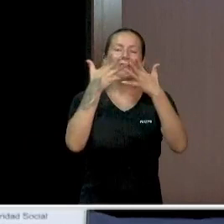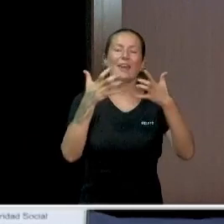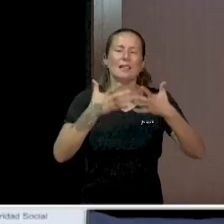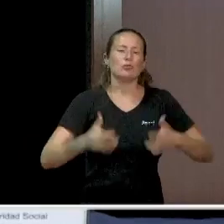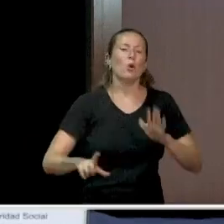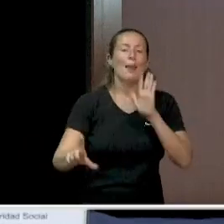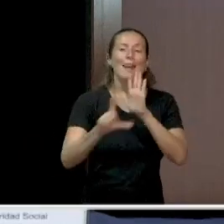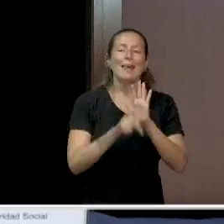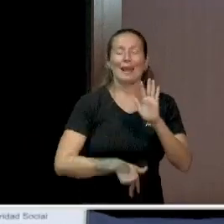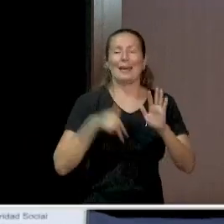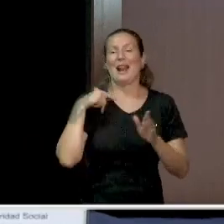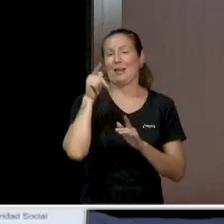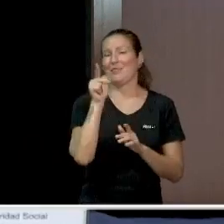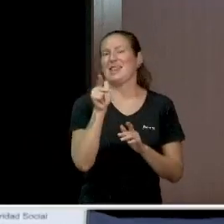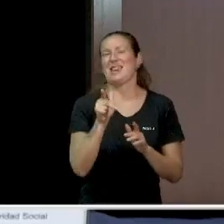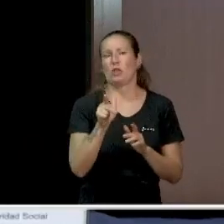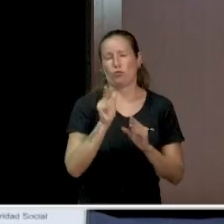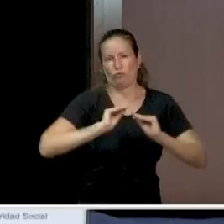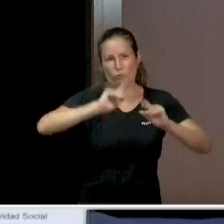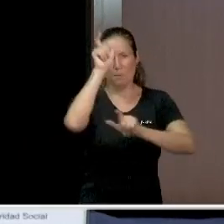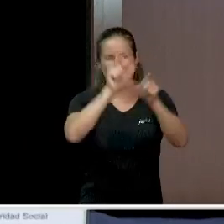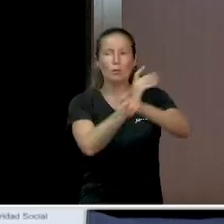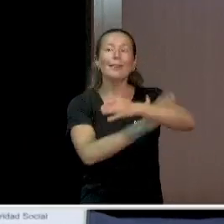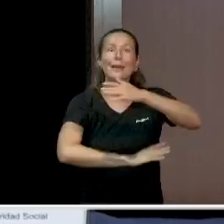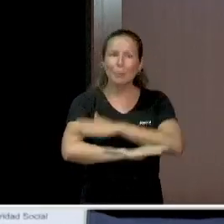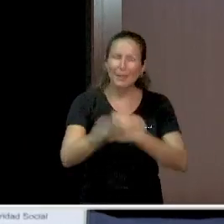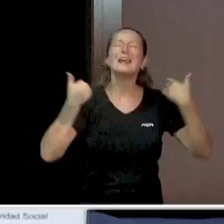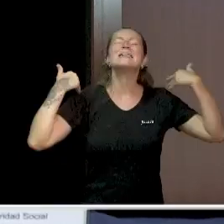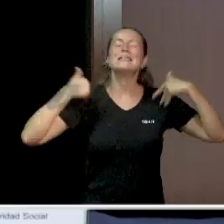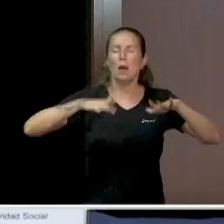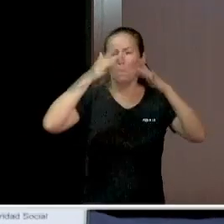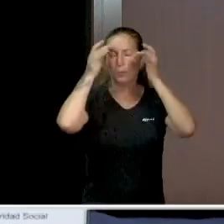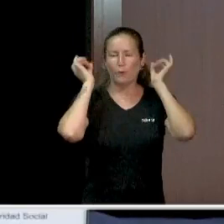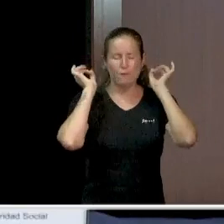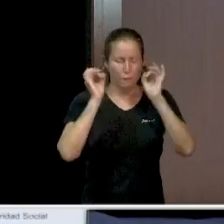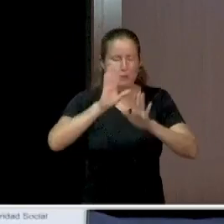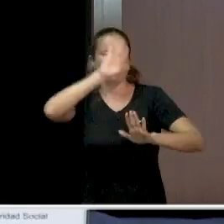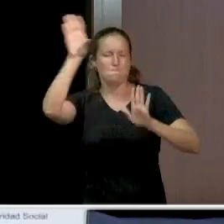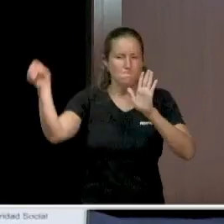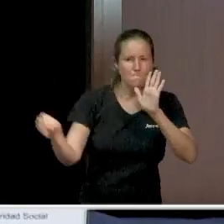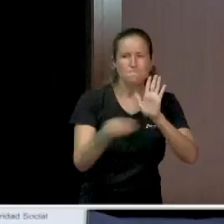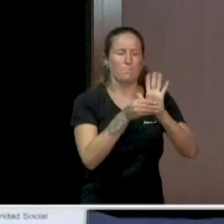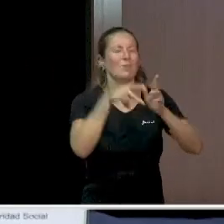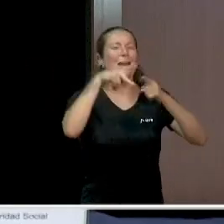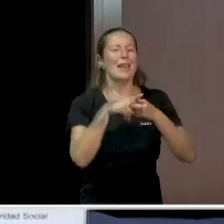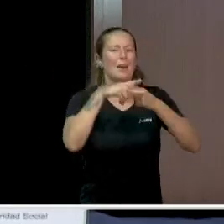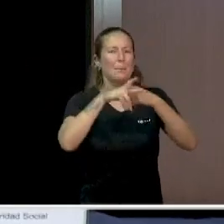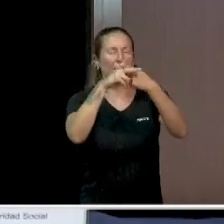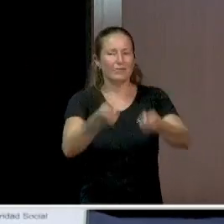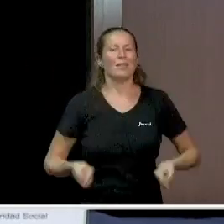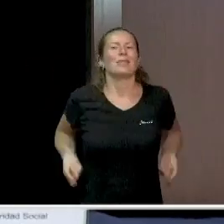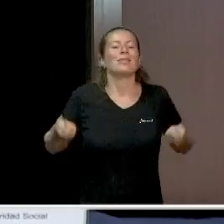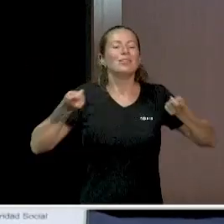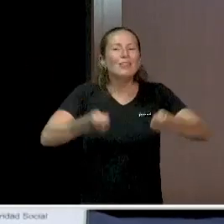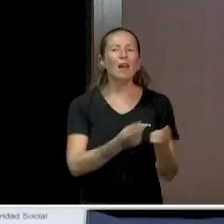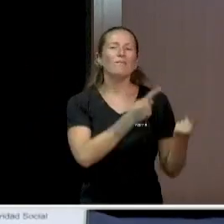Ley General de Derechos de las Personas con Discapacidad el que definitivamente ha puesto sobre la mesa las herramientas para